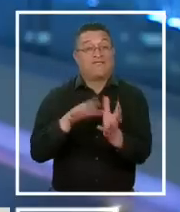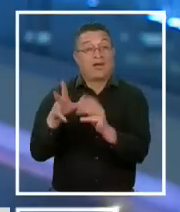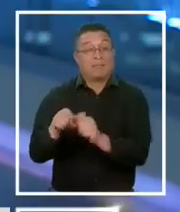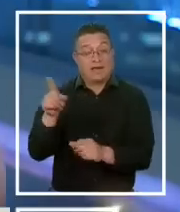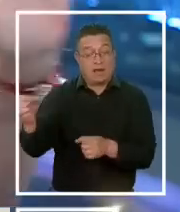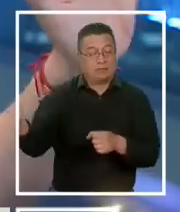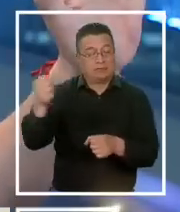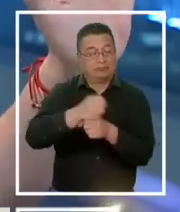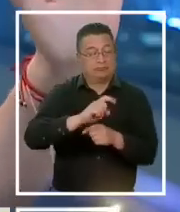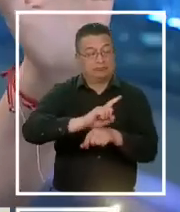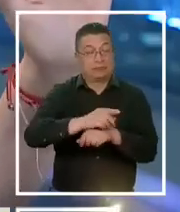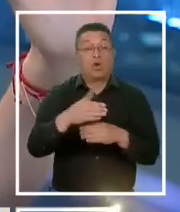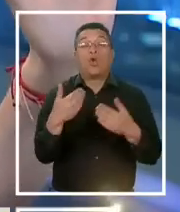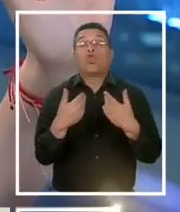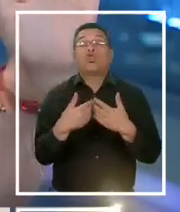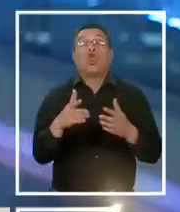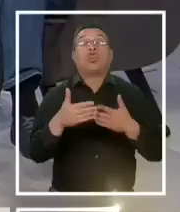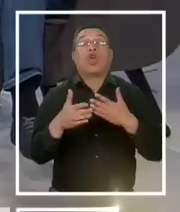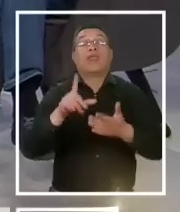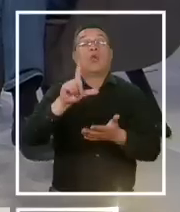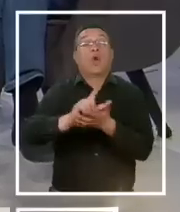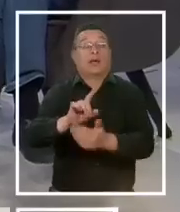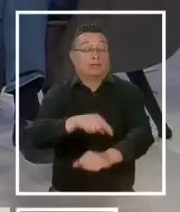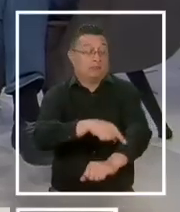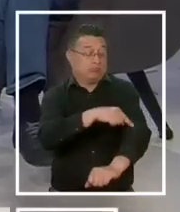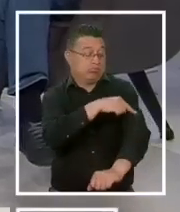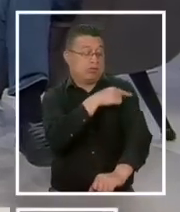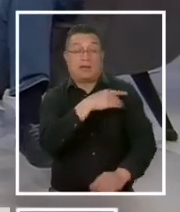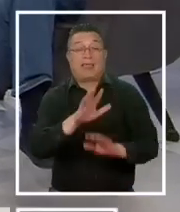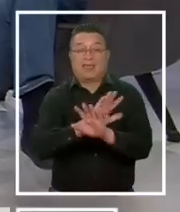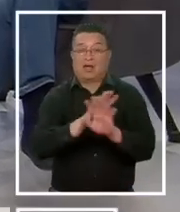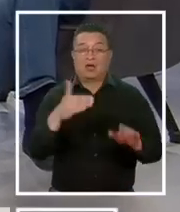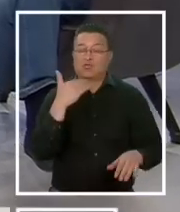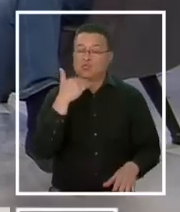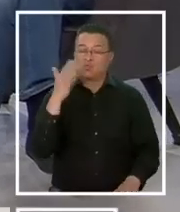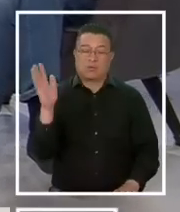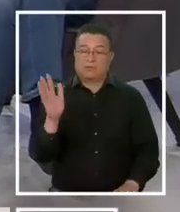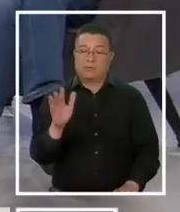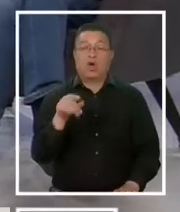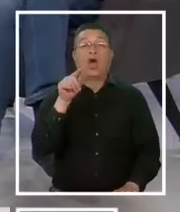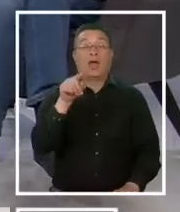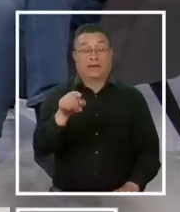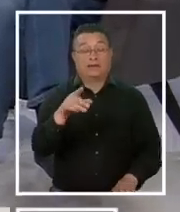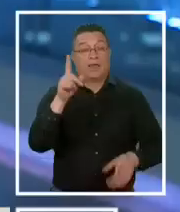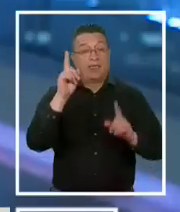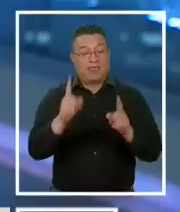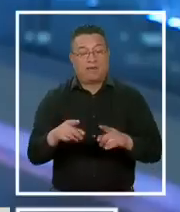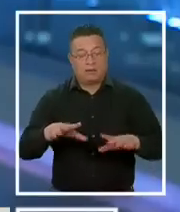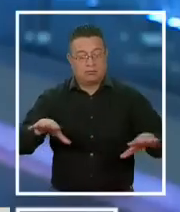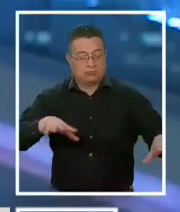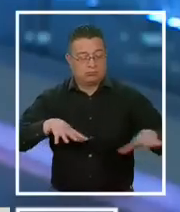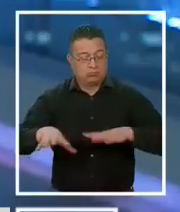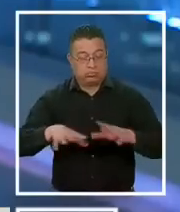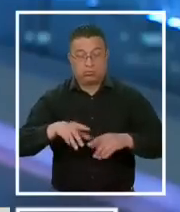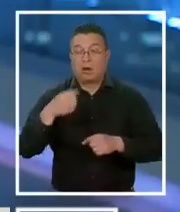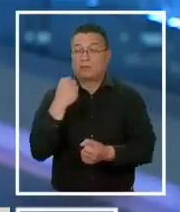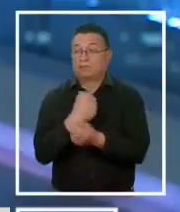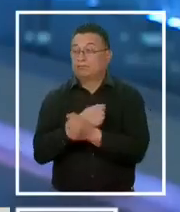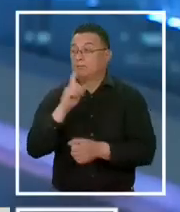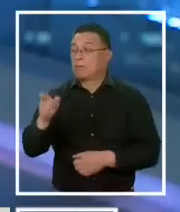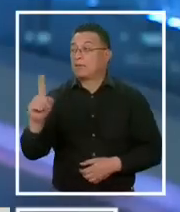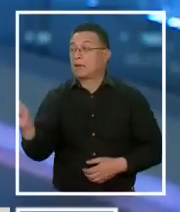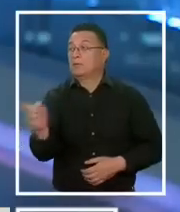esto da lo mismo en lugar del país en que estemos y ese juez de familia deberá instruir acciones específicas a la policía